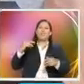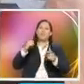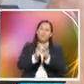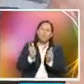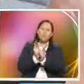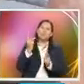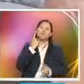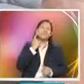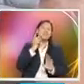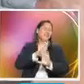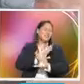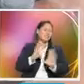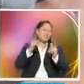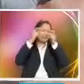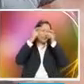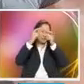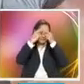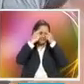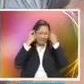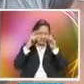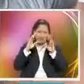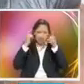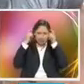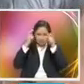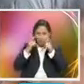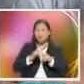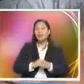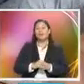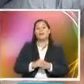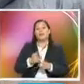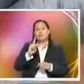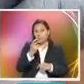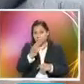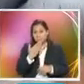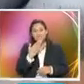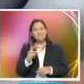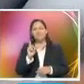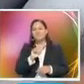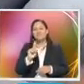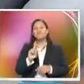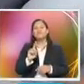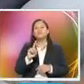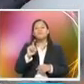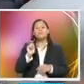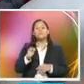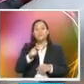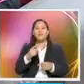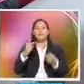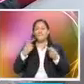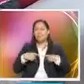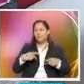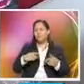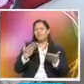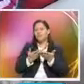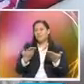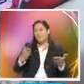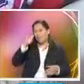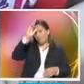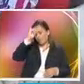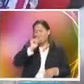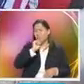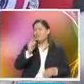política. Sin embargo, debemos de reflexionar que eso no nos ha dado buenos resultados. Claro. El sistema con el que a lo mejor muchas personas no están de